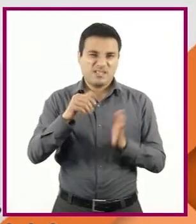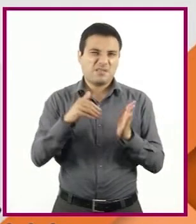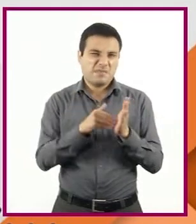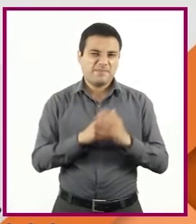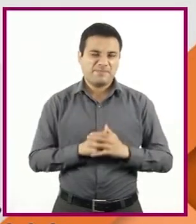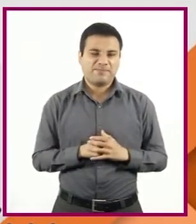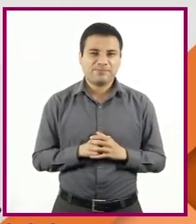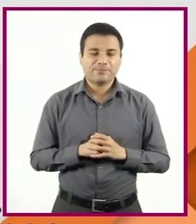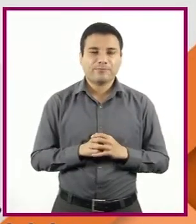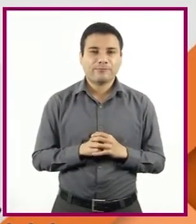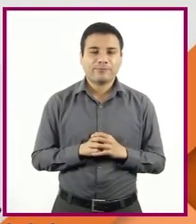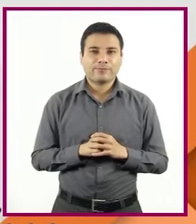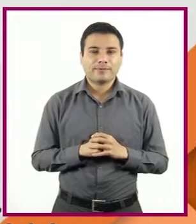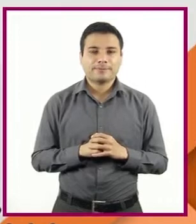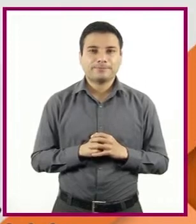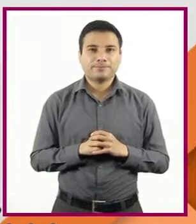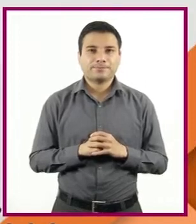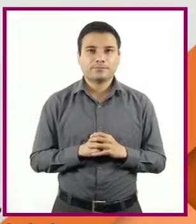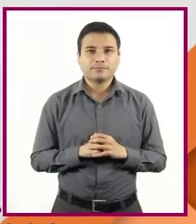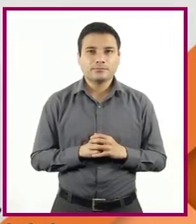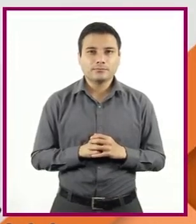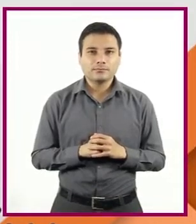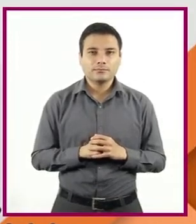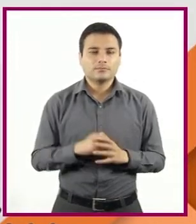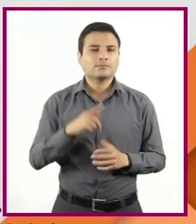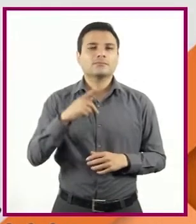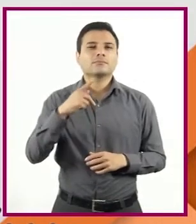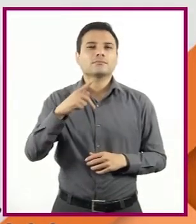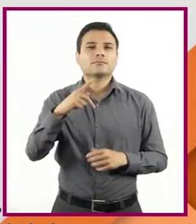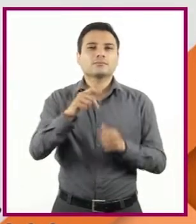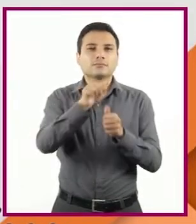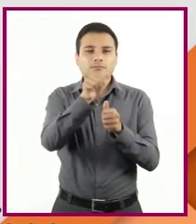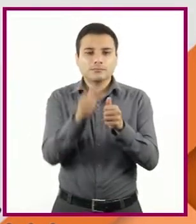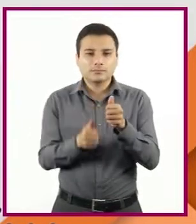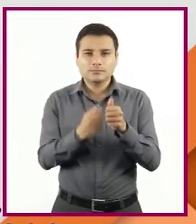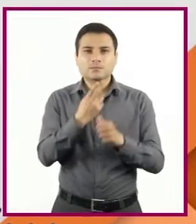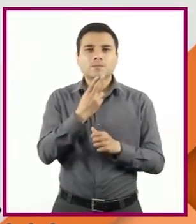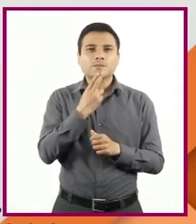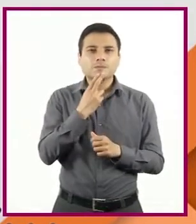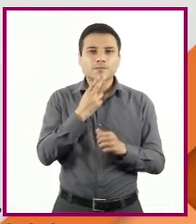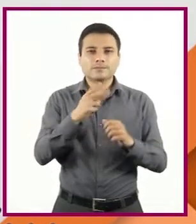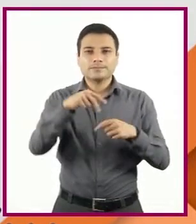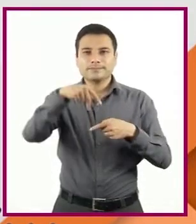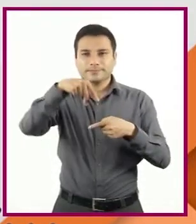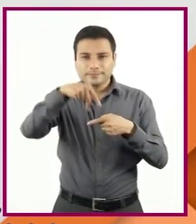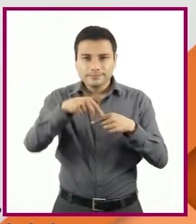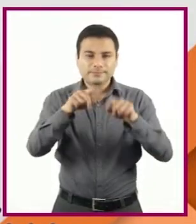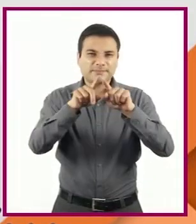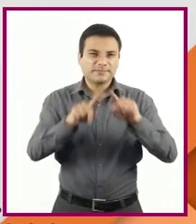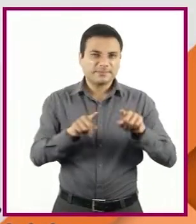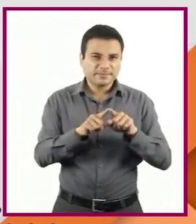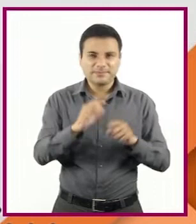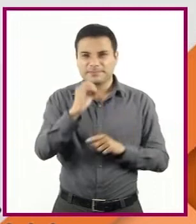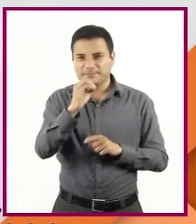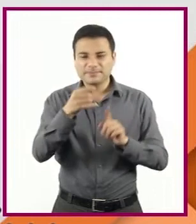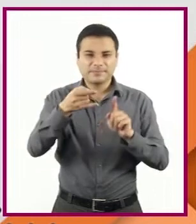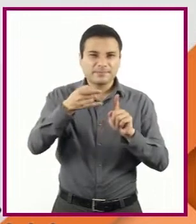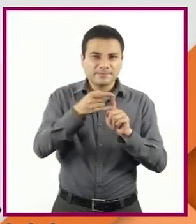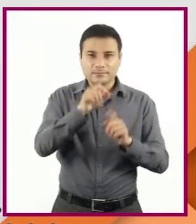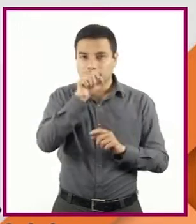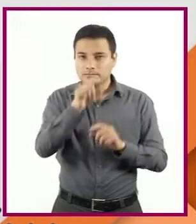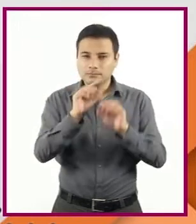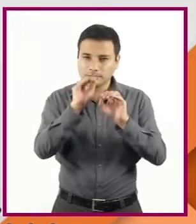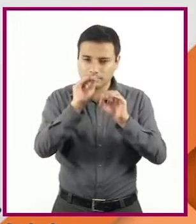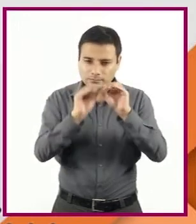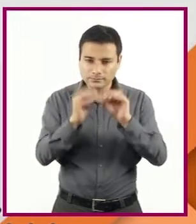habitantes. Destacan en su arte motivos geométricos, figuras naturalistas,